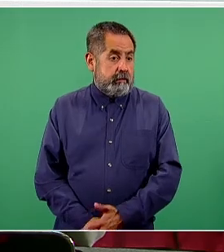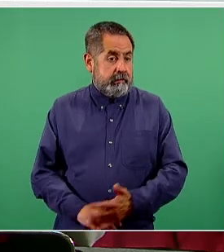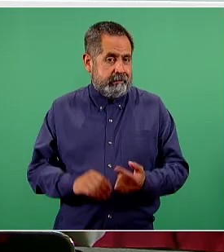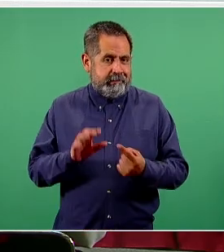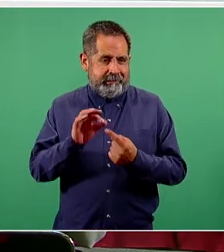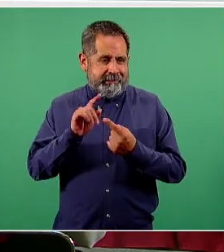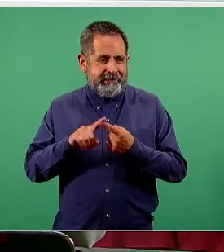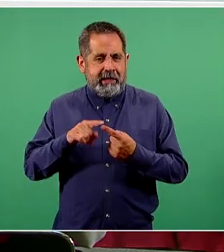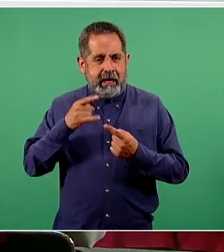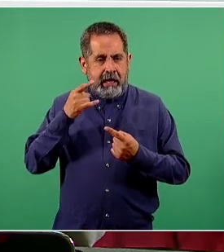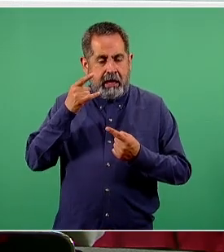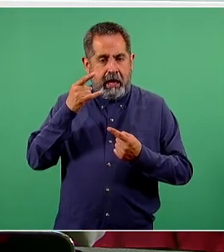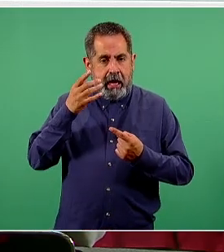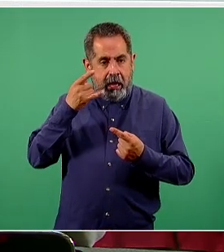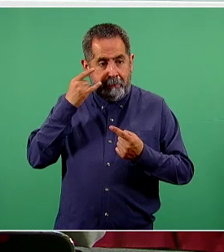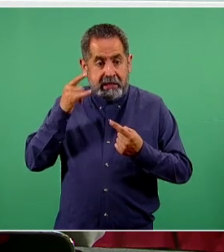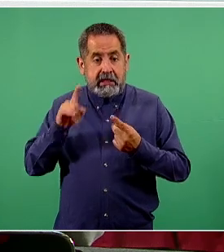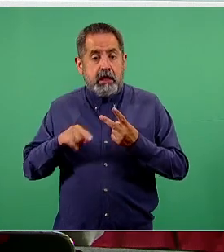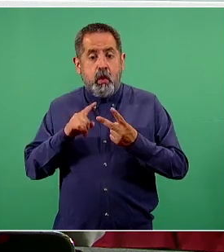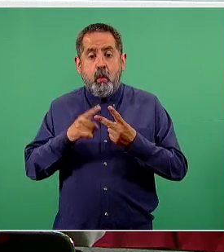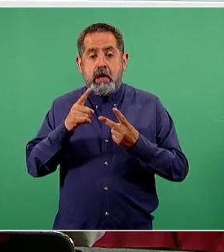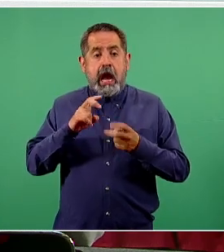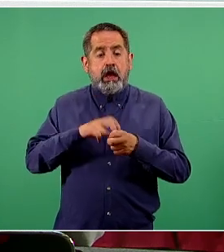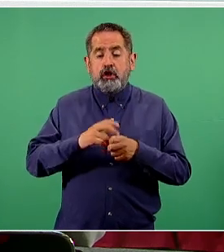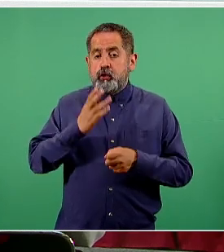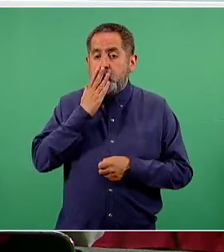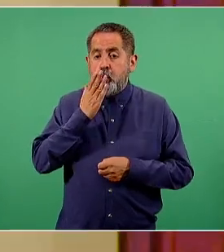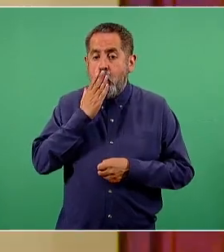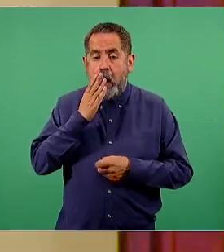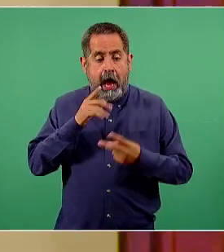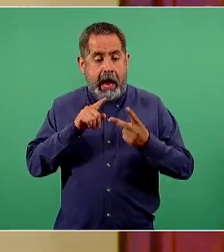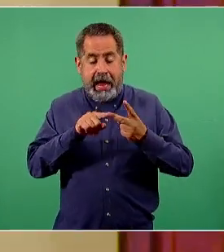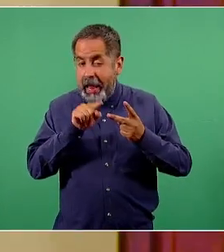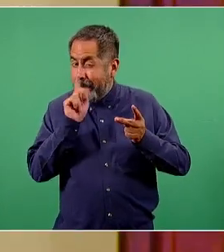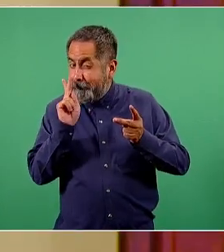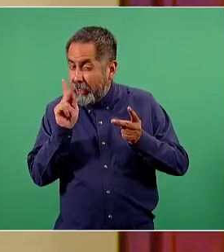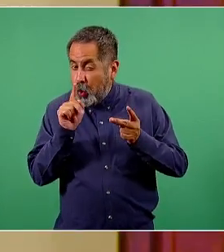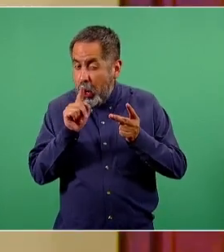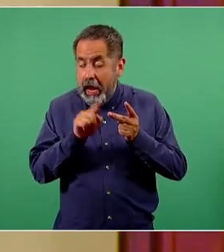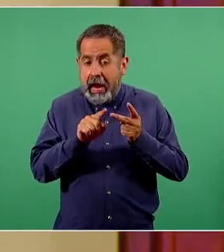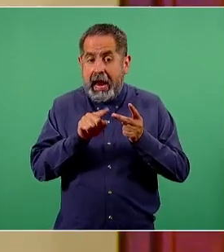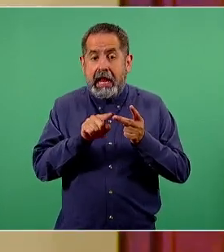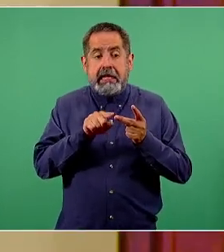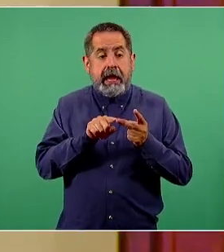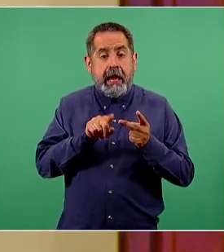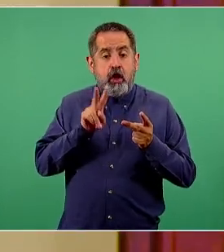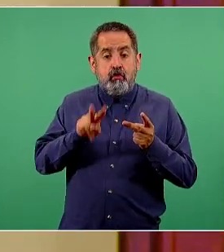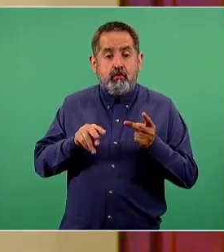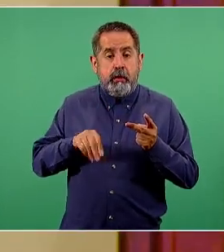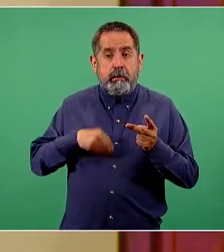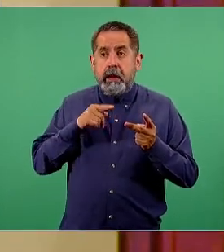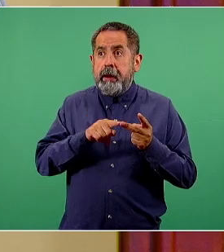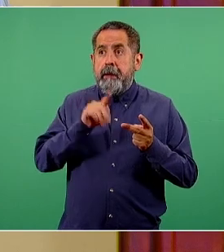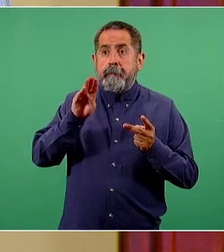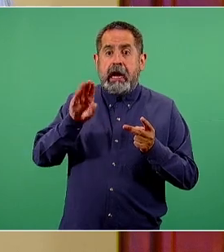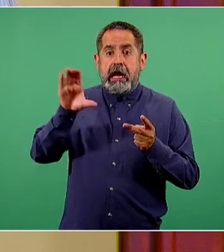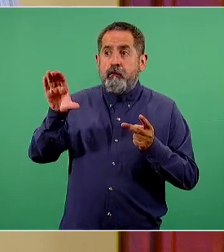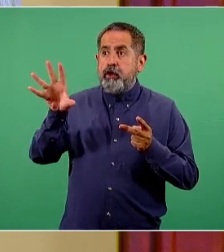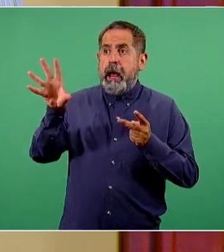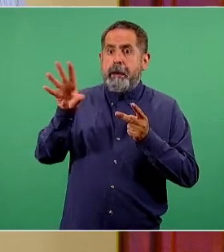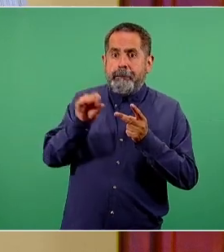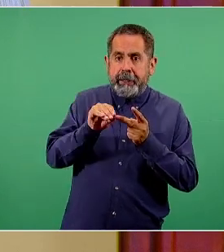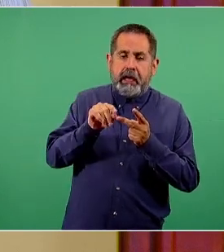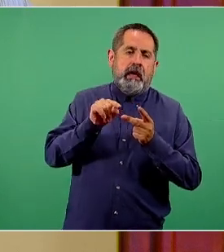fue notificada por el estado de Sonora, pero por una persona que residía en el estado de Baja California. Entonces